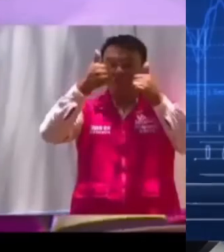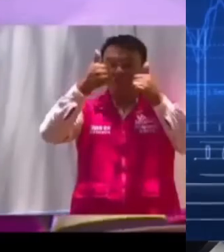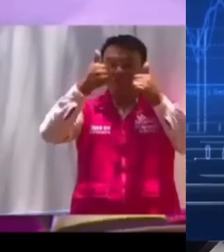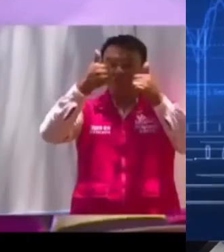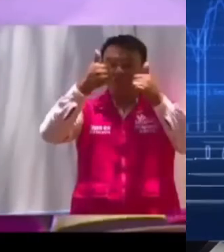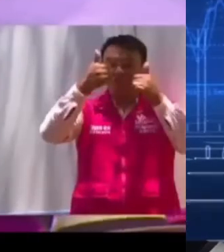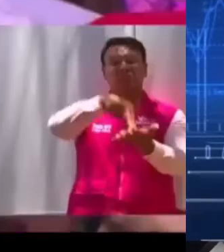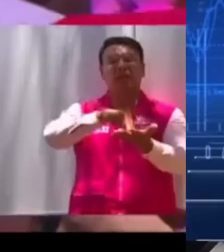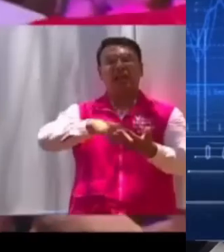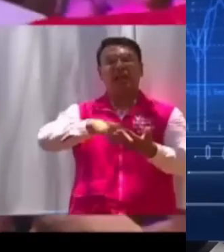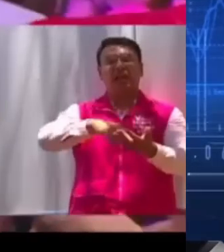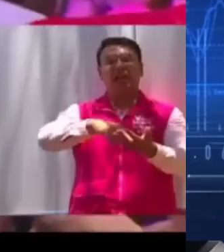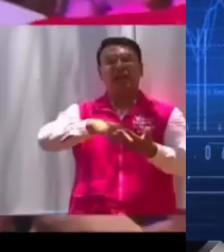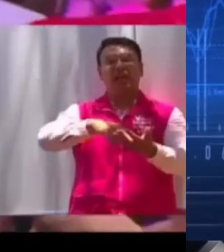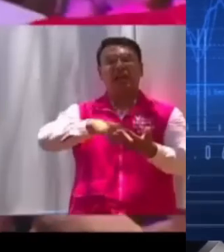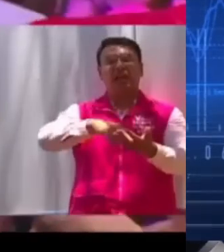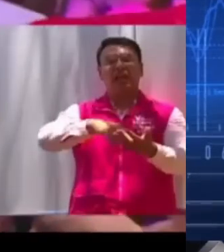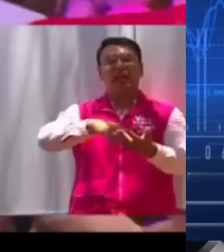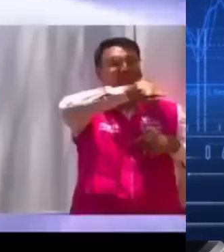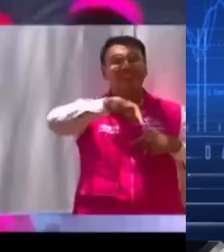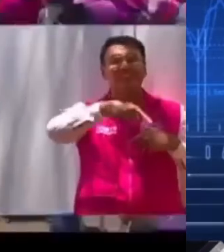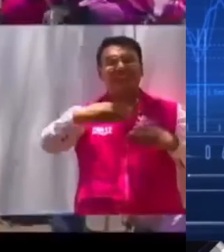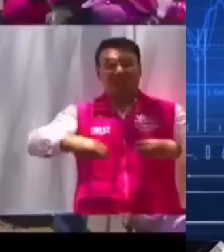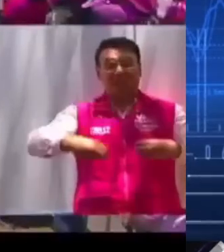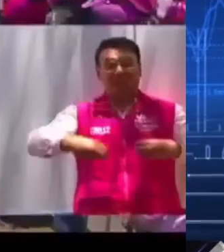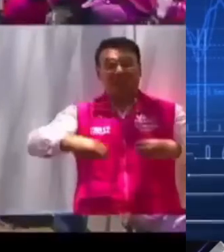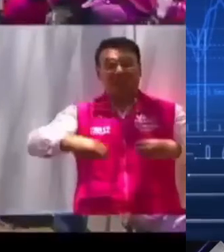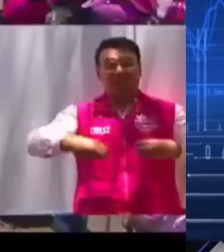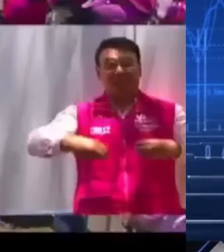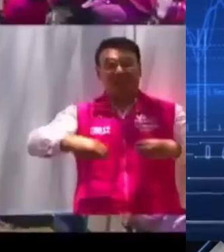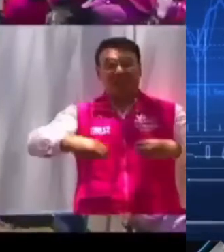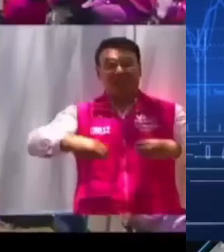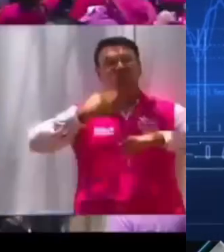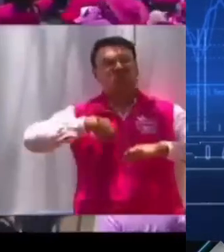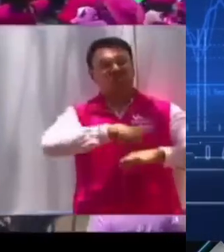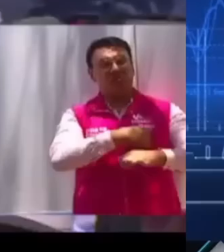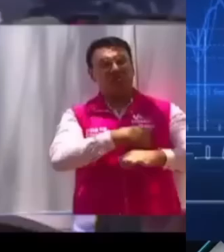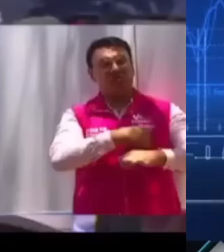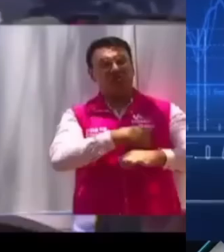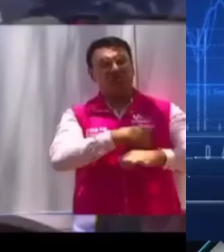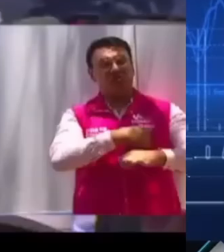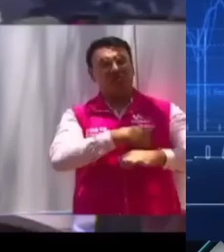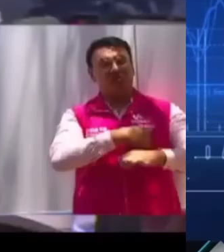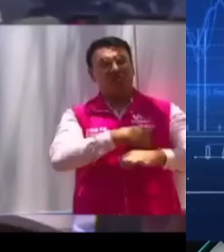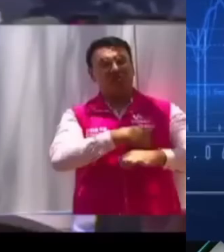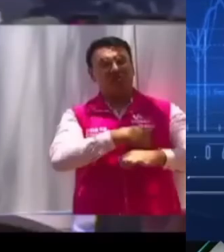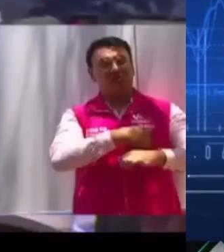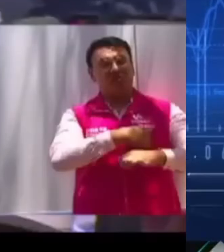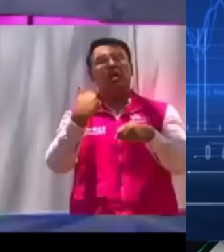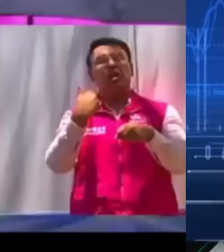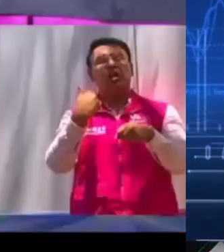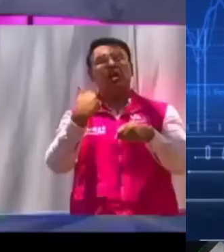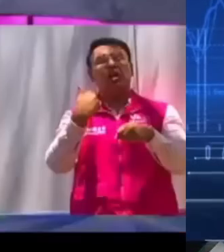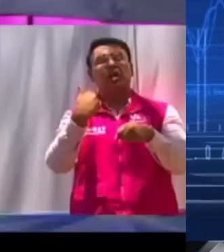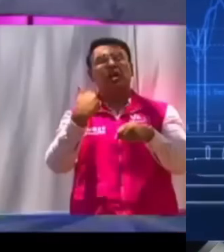y los mexiquenses vamos a demostrar porque somos mexicanos